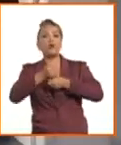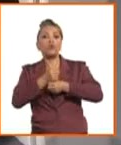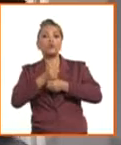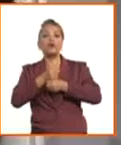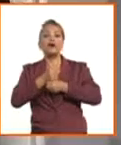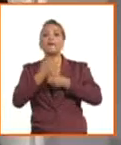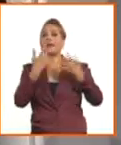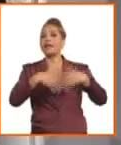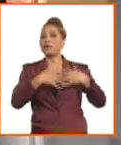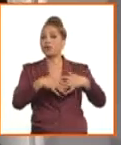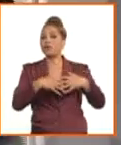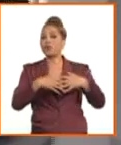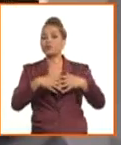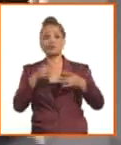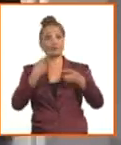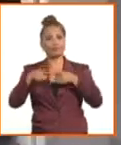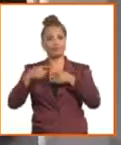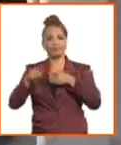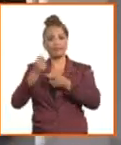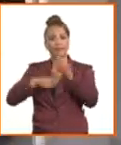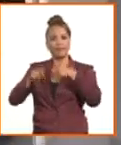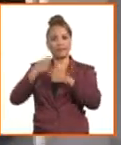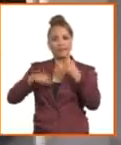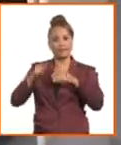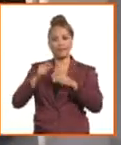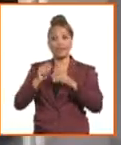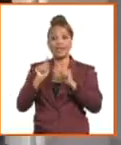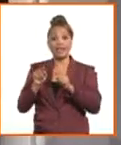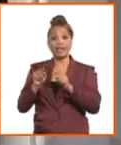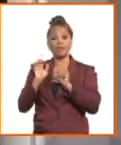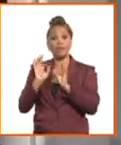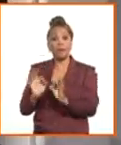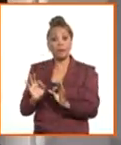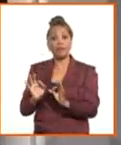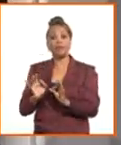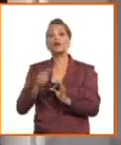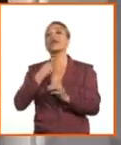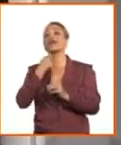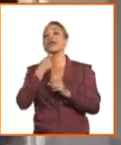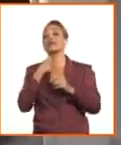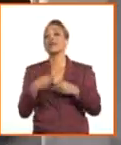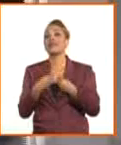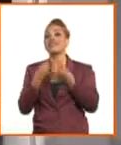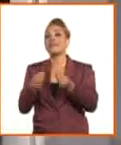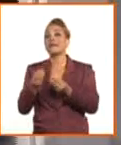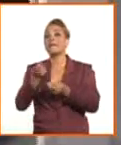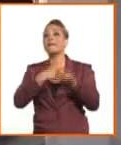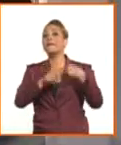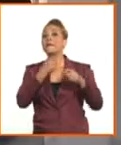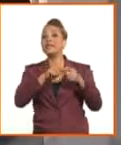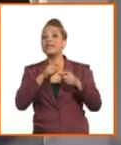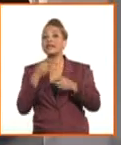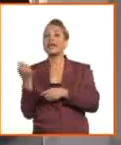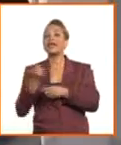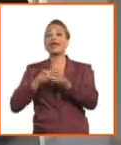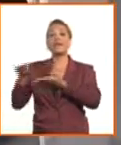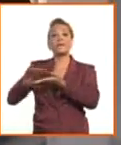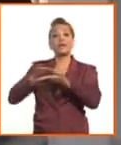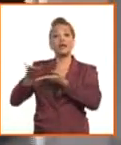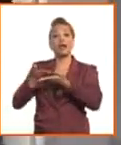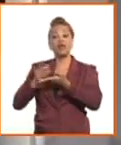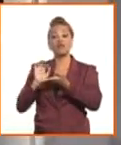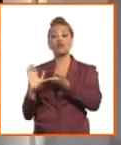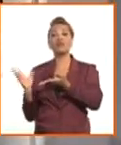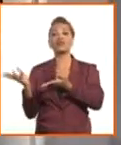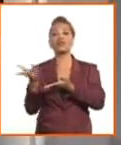bienes y servicios que vendes en moneda nacional. Y por esos bienes y servicios que ofertan en el mercado, recoges el circulante